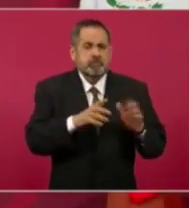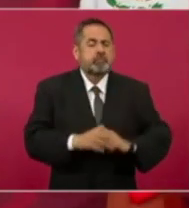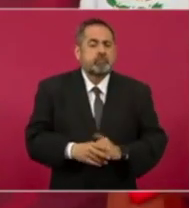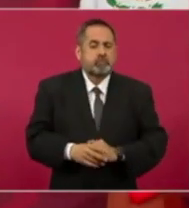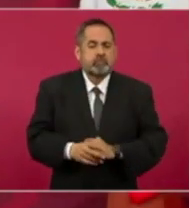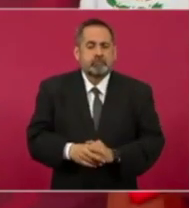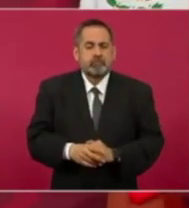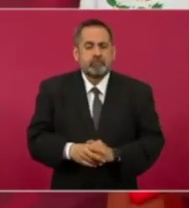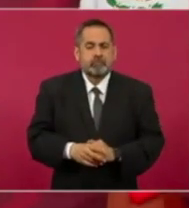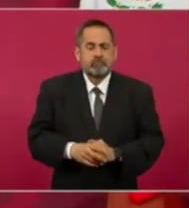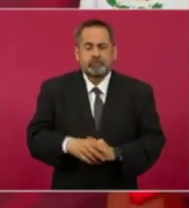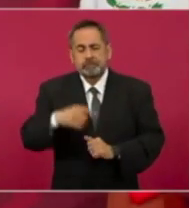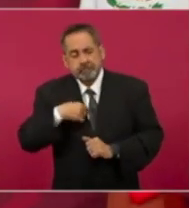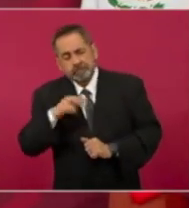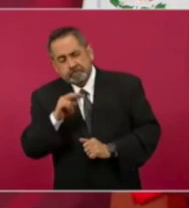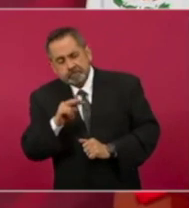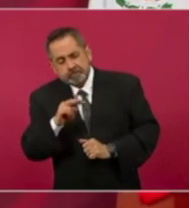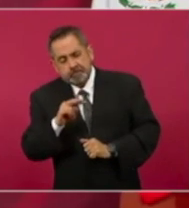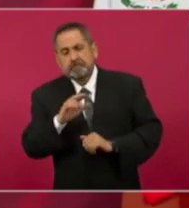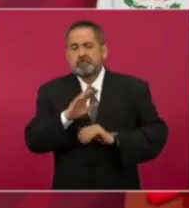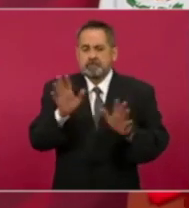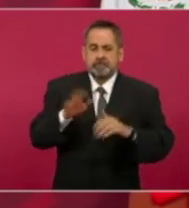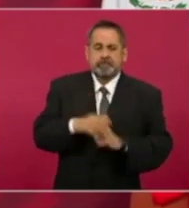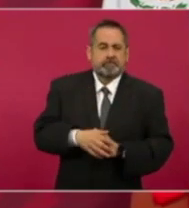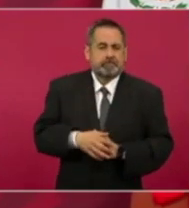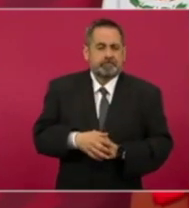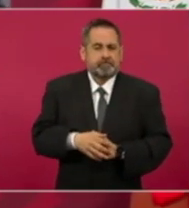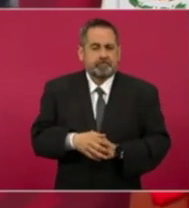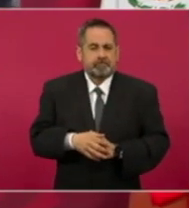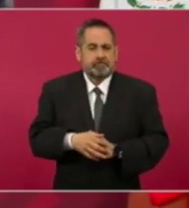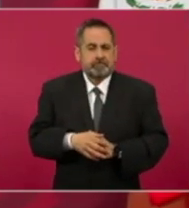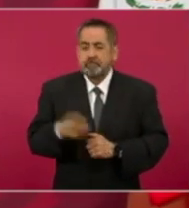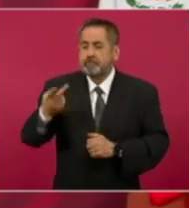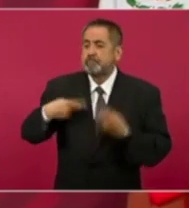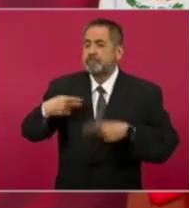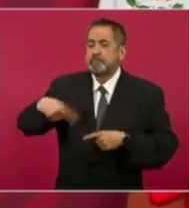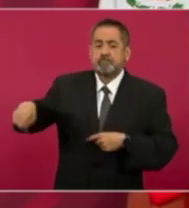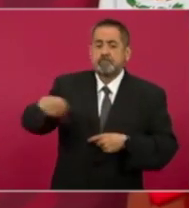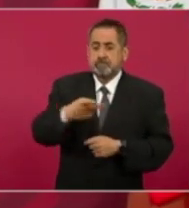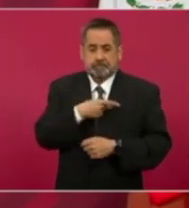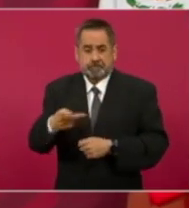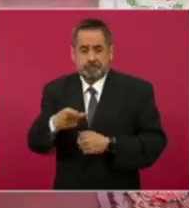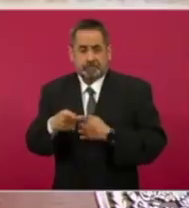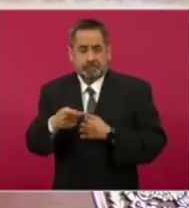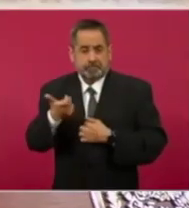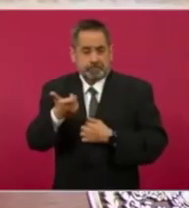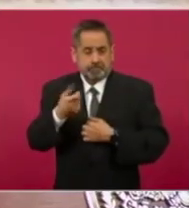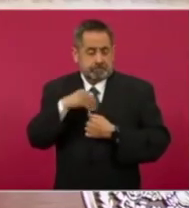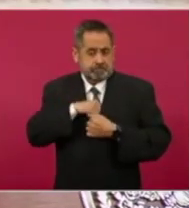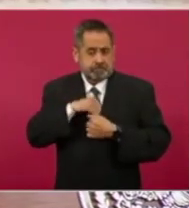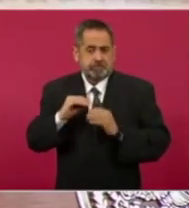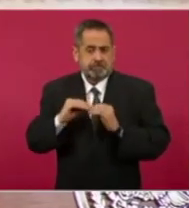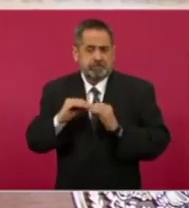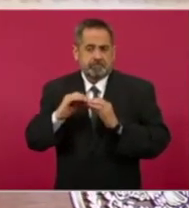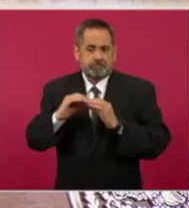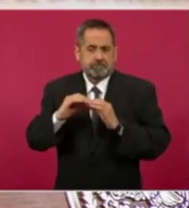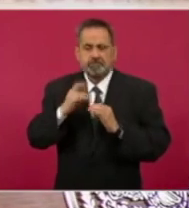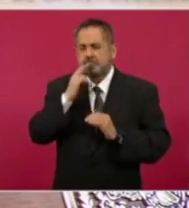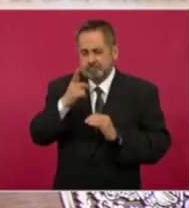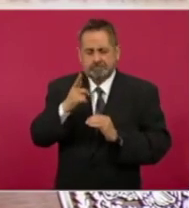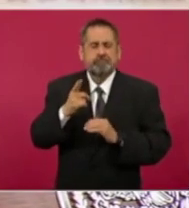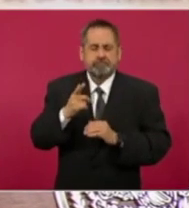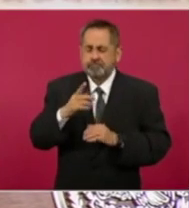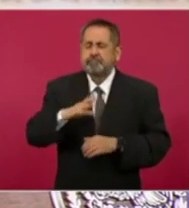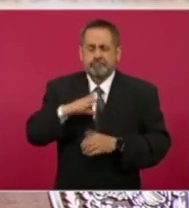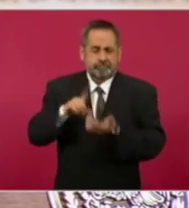también les puedo decir que en la bolsa de los pobres ha habido también